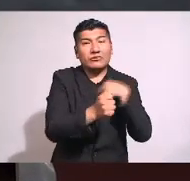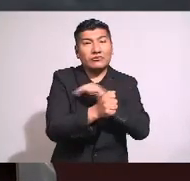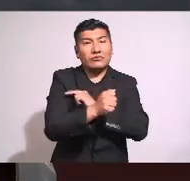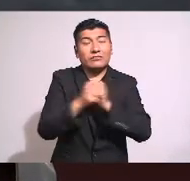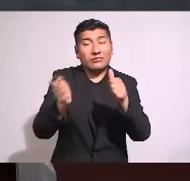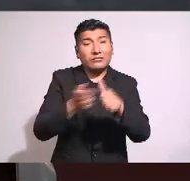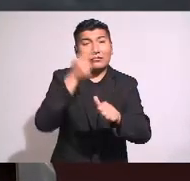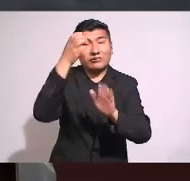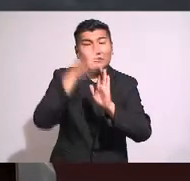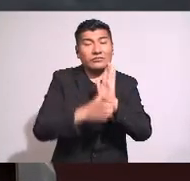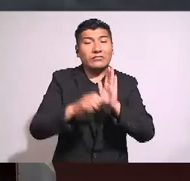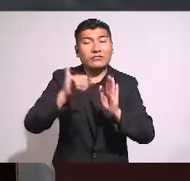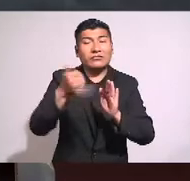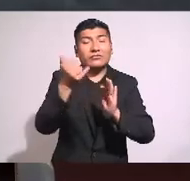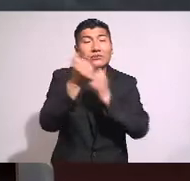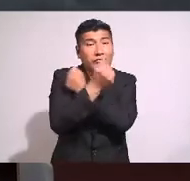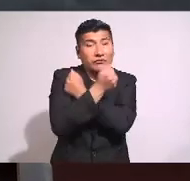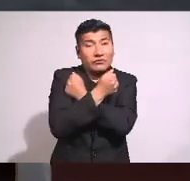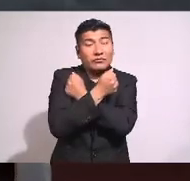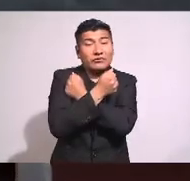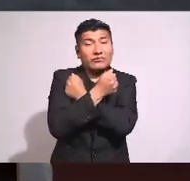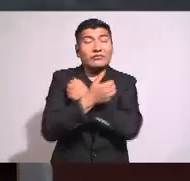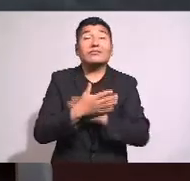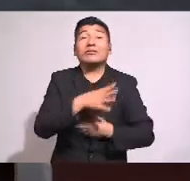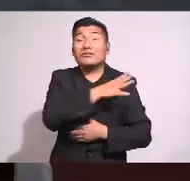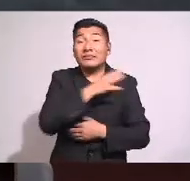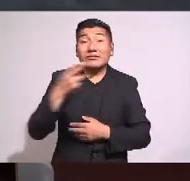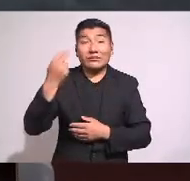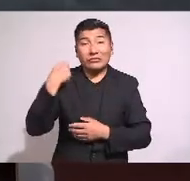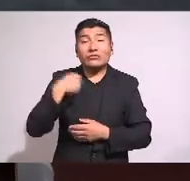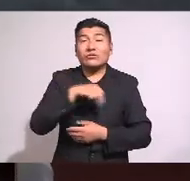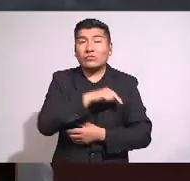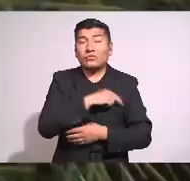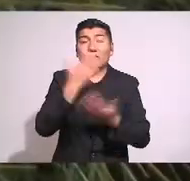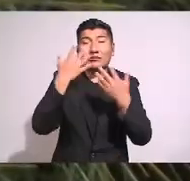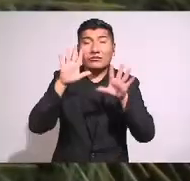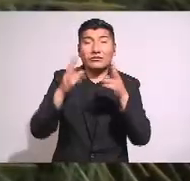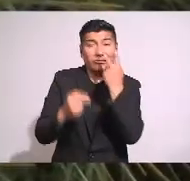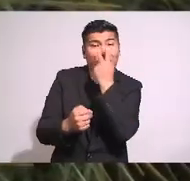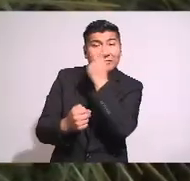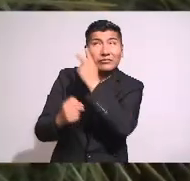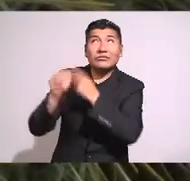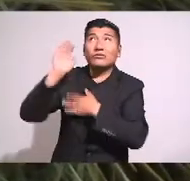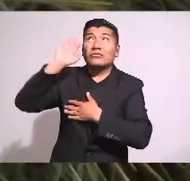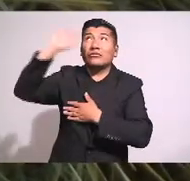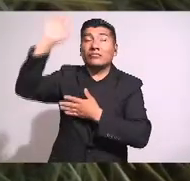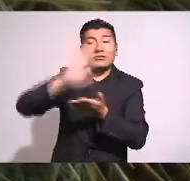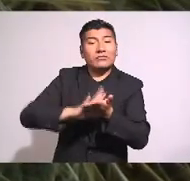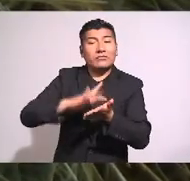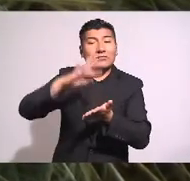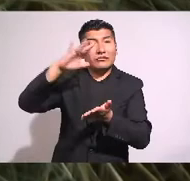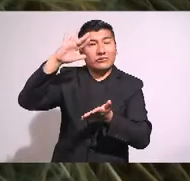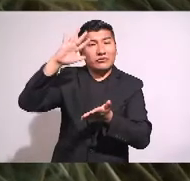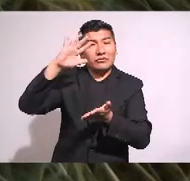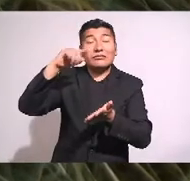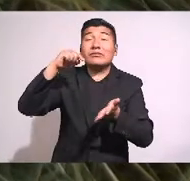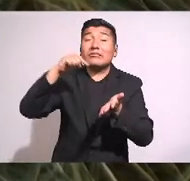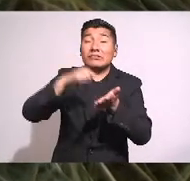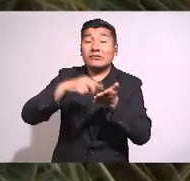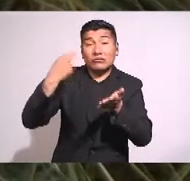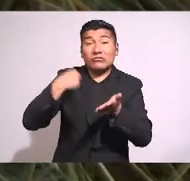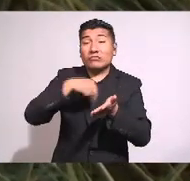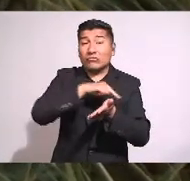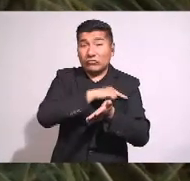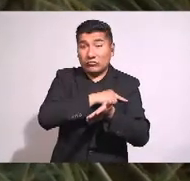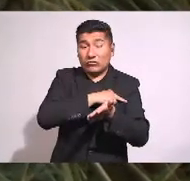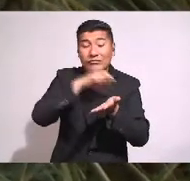Juan 1:14. Y nosotros hemos contemplado su gloria. Eso es lo que hemos celebrado